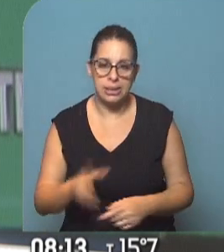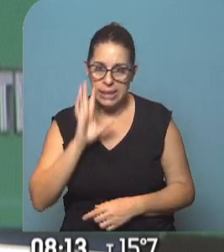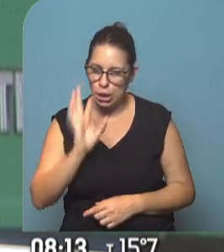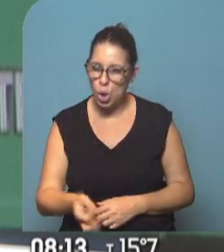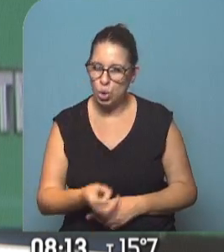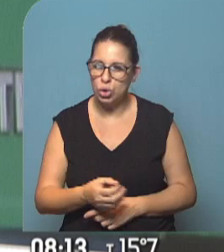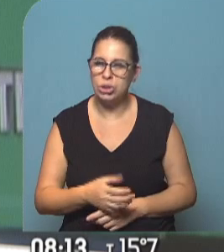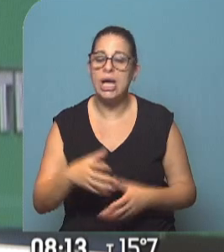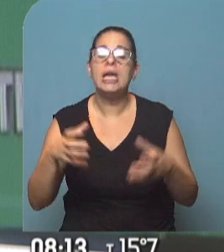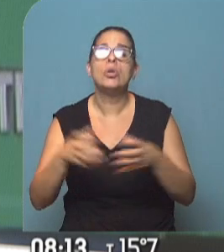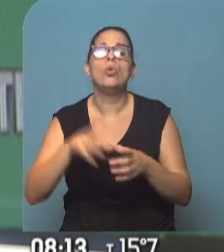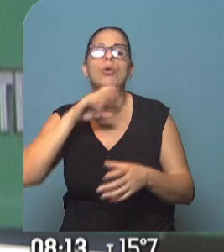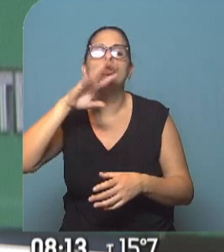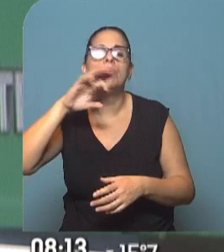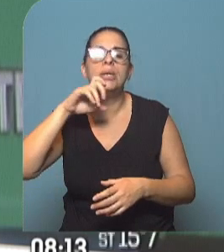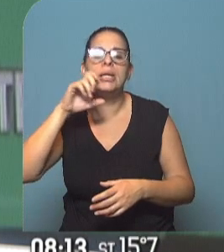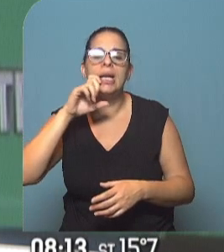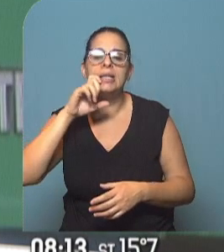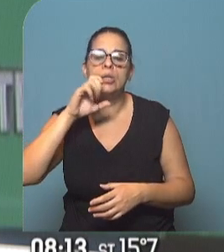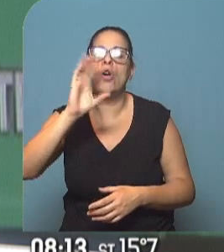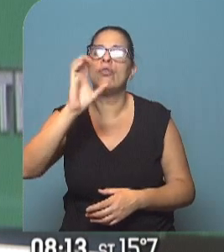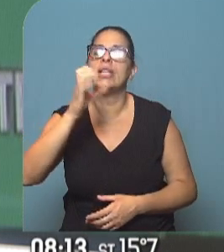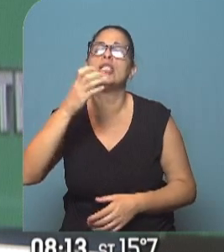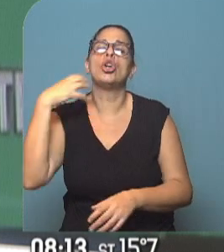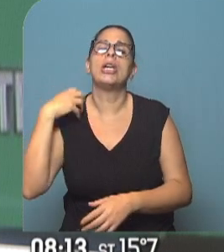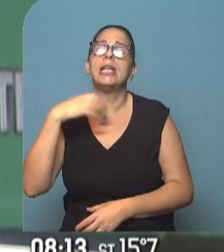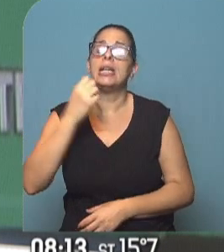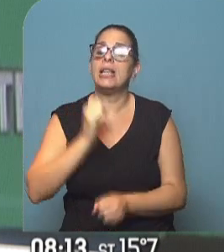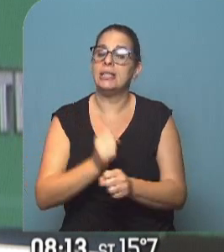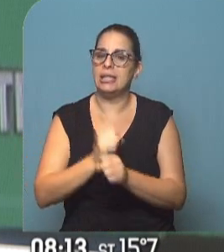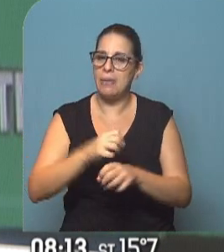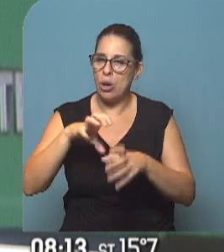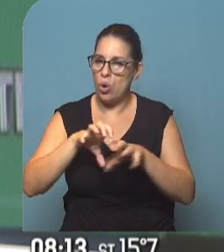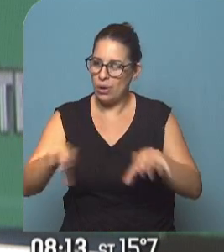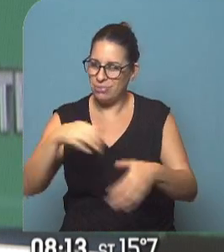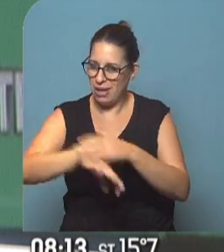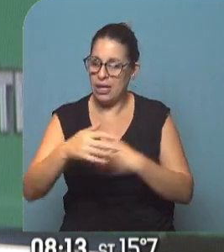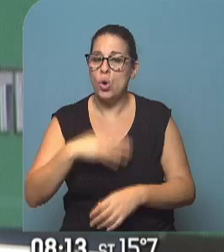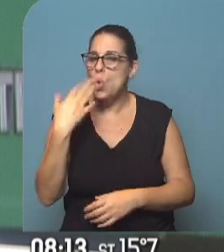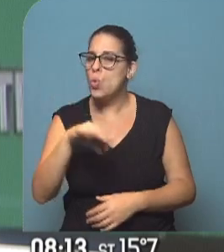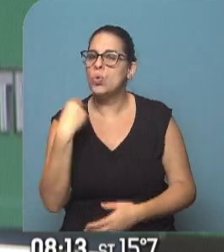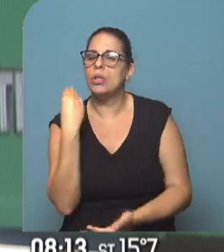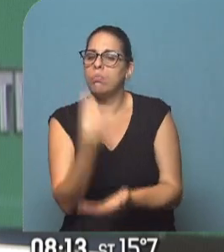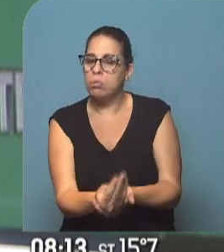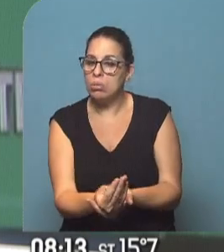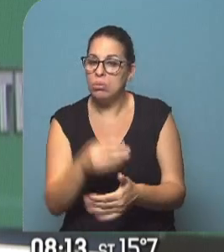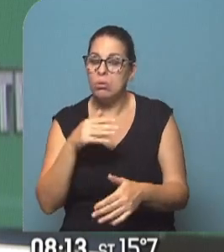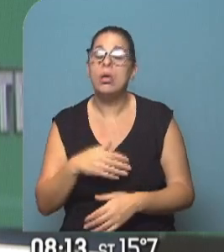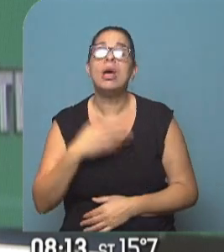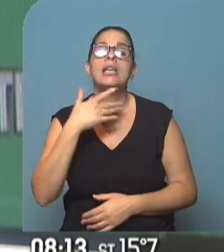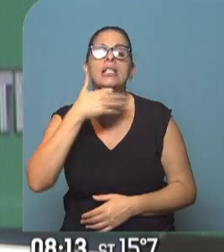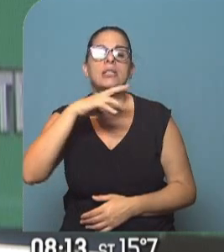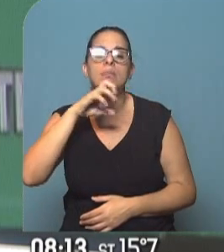tiene el triunvirato de la Confederación General del Trabajo, porque el único que estuvo presente fue Juan Carlos Smith, quien abrió